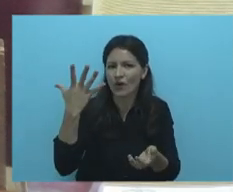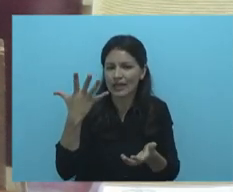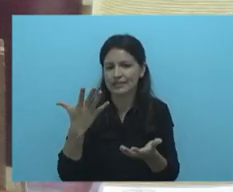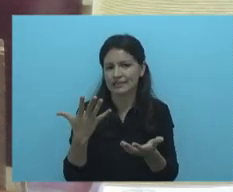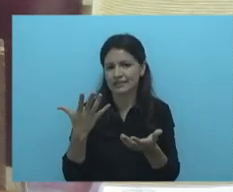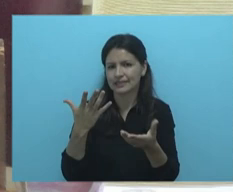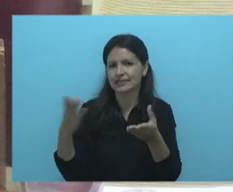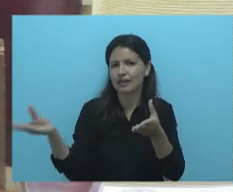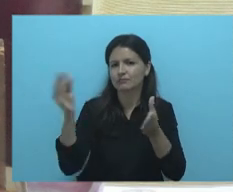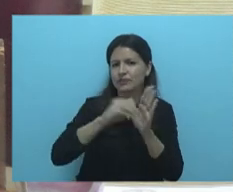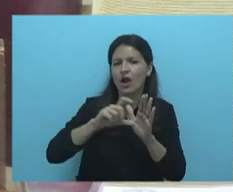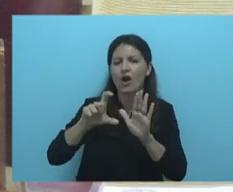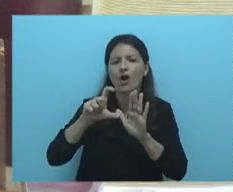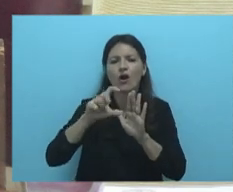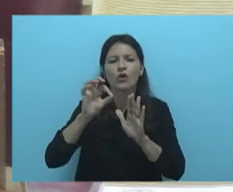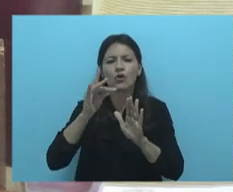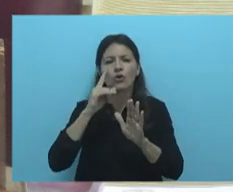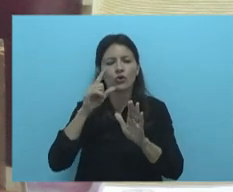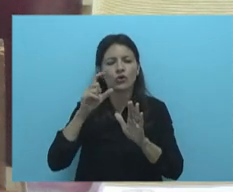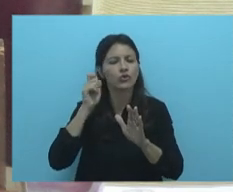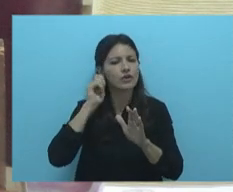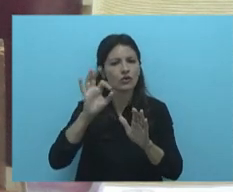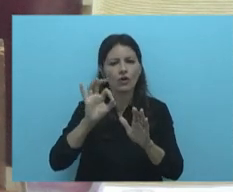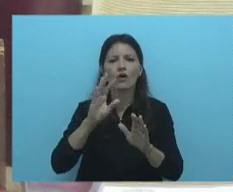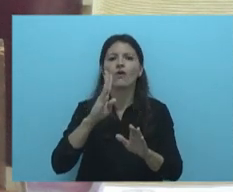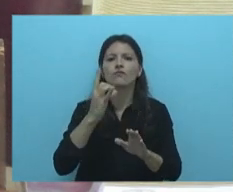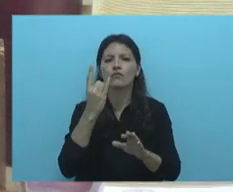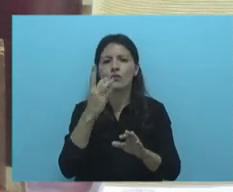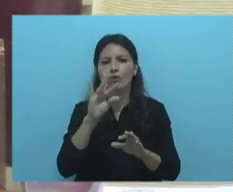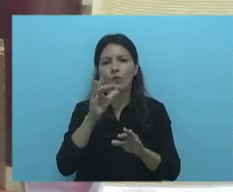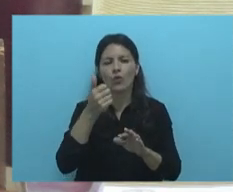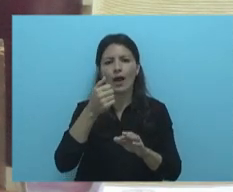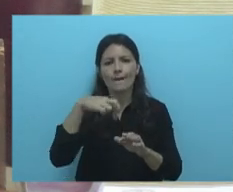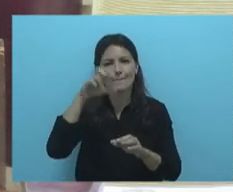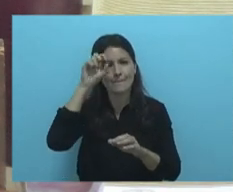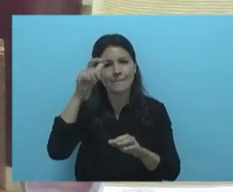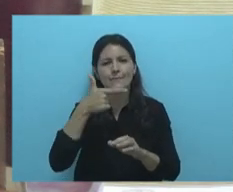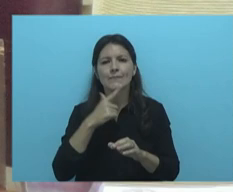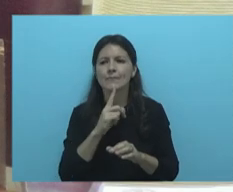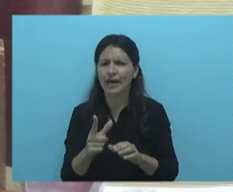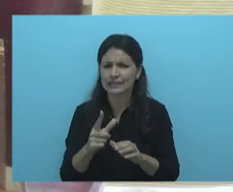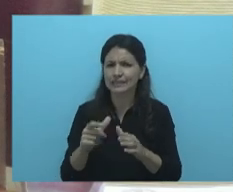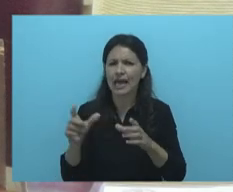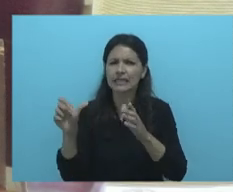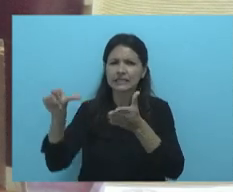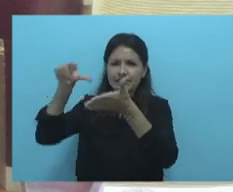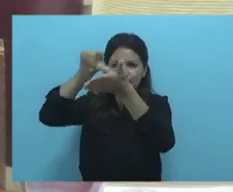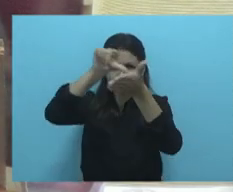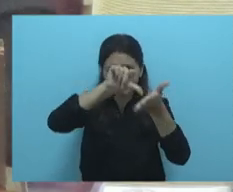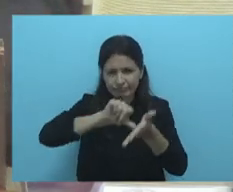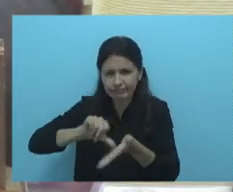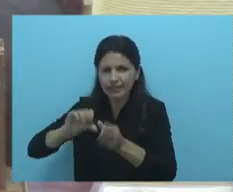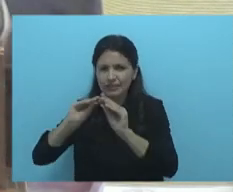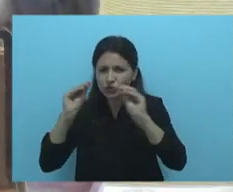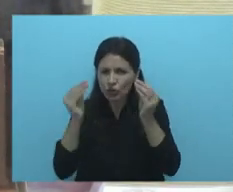Budapest, un código que se ha planteado a partir del diálogo entre 50 naciones y